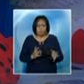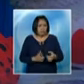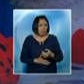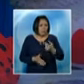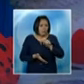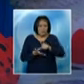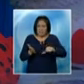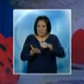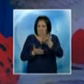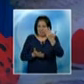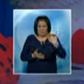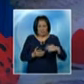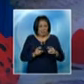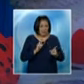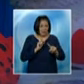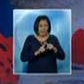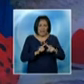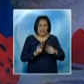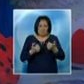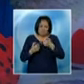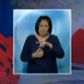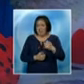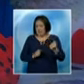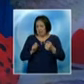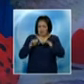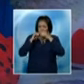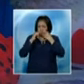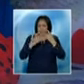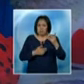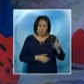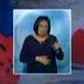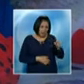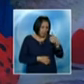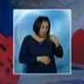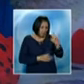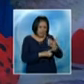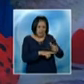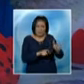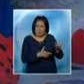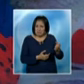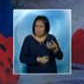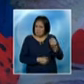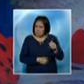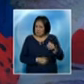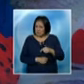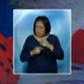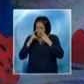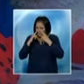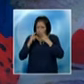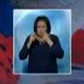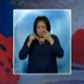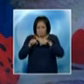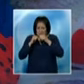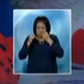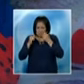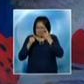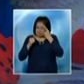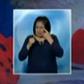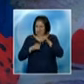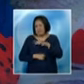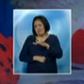su expareja. Y lo más increíble, aunque ya común, en realidad es que el sujeto quedó libre porque las lesiones en la víctima fueron consideradas como leve. Vamos